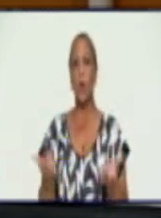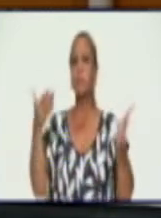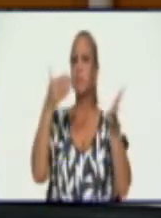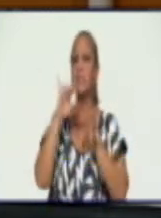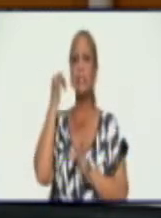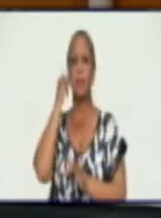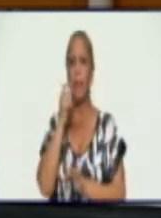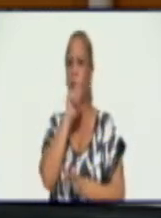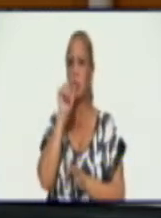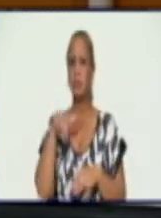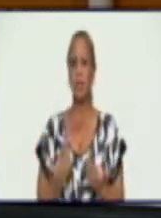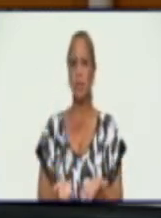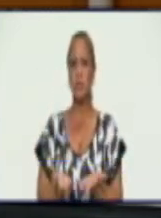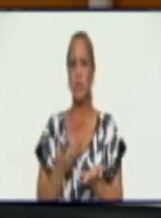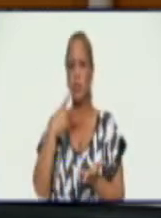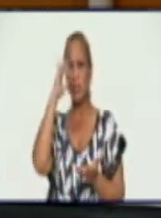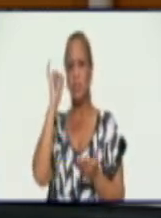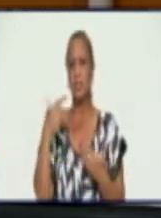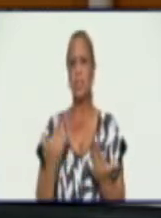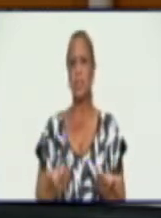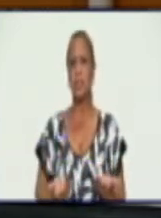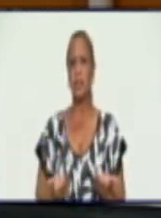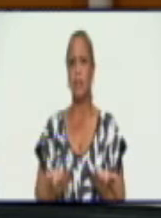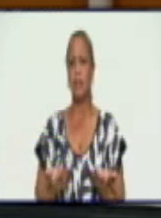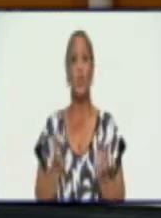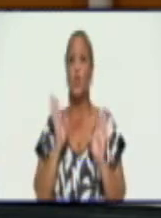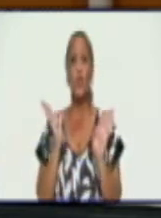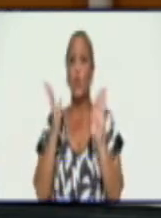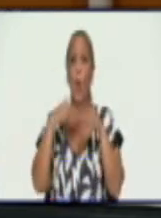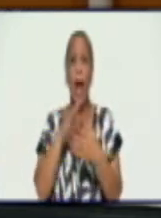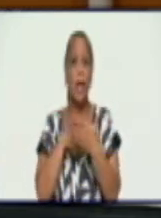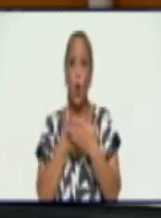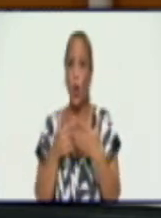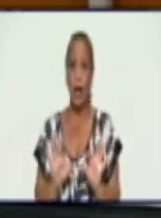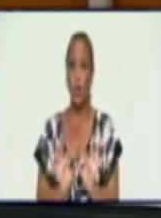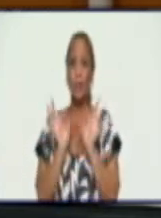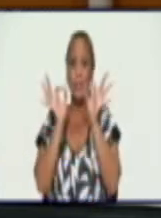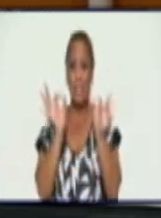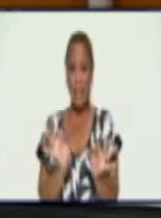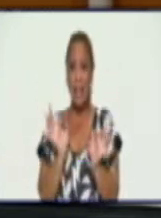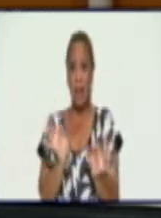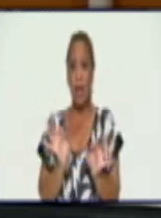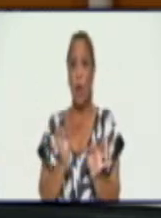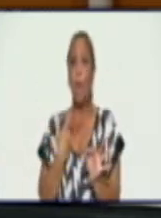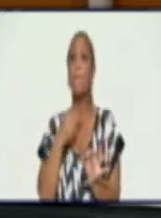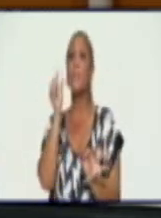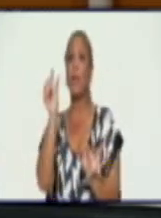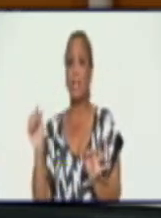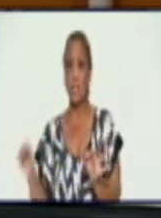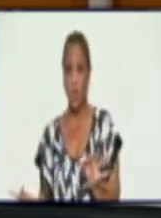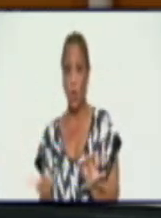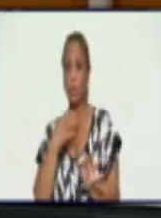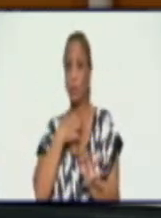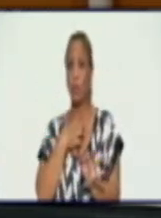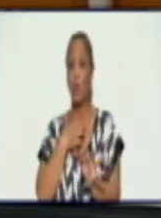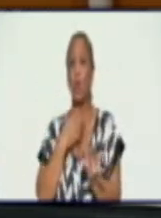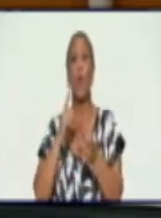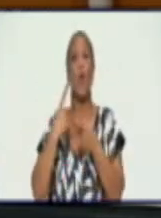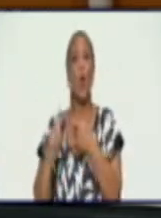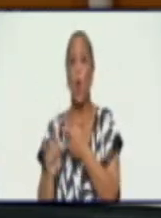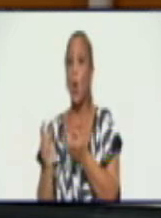si tenés que ahora no no no hay ningún horario estábamos dejando claro que la población tiene que salir a cosas autorizadas